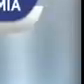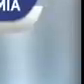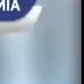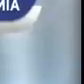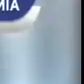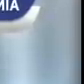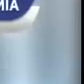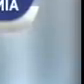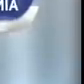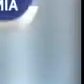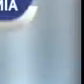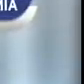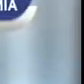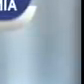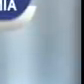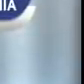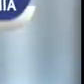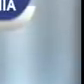¡Gracias!